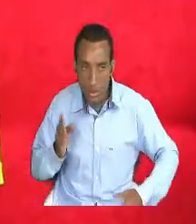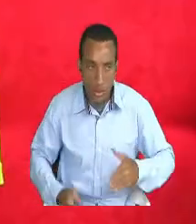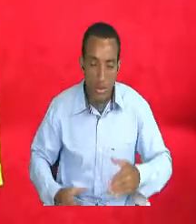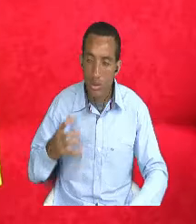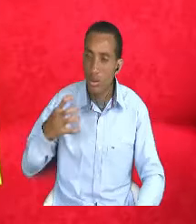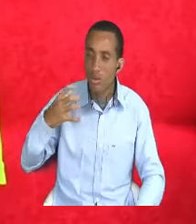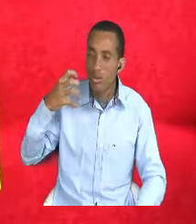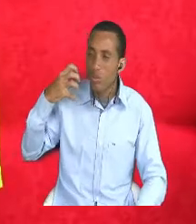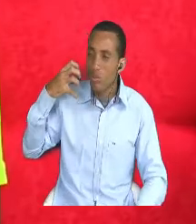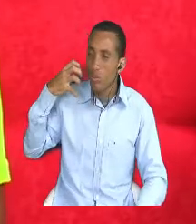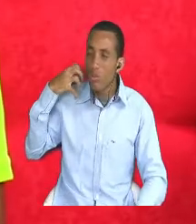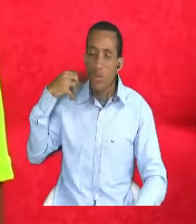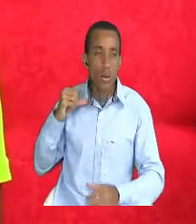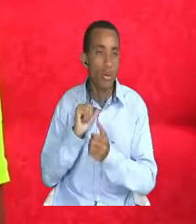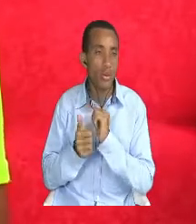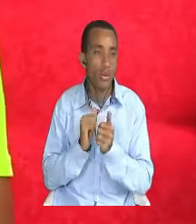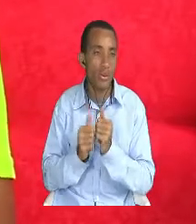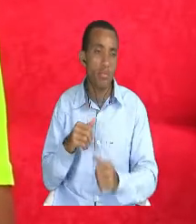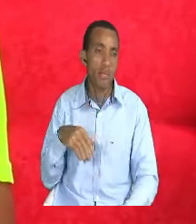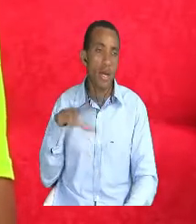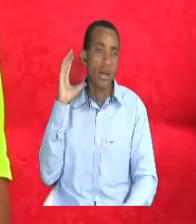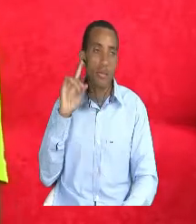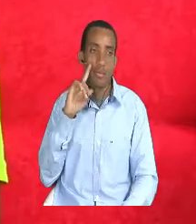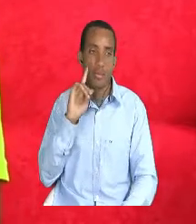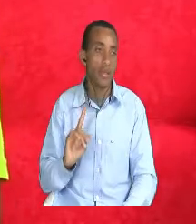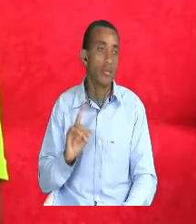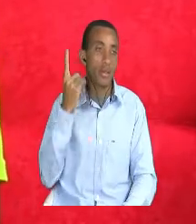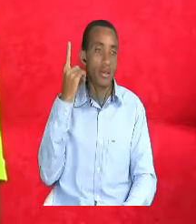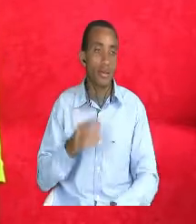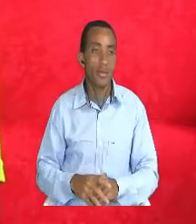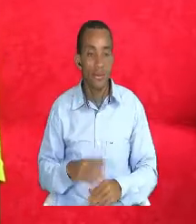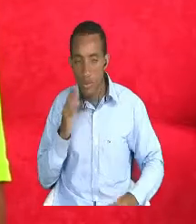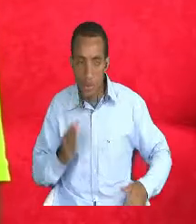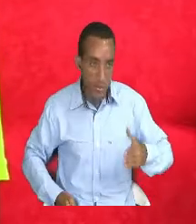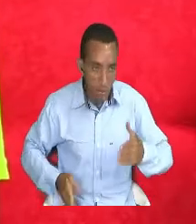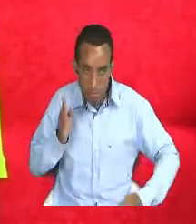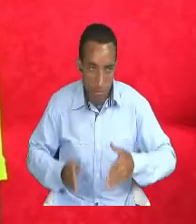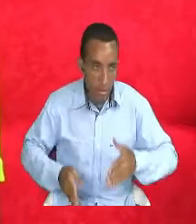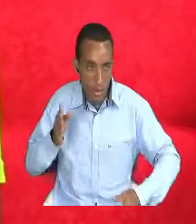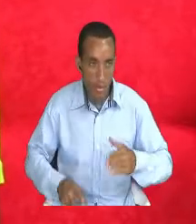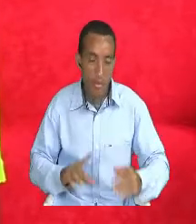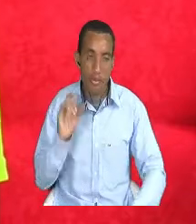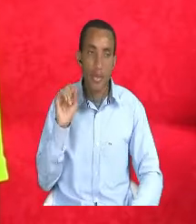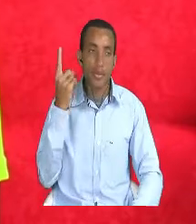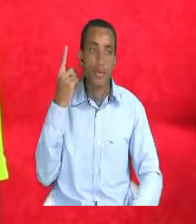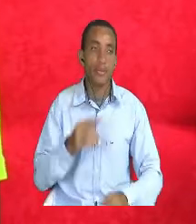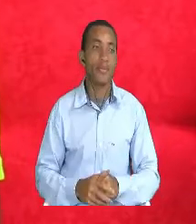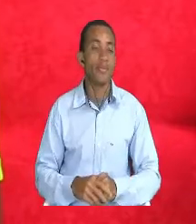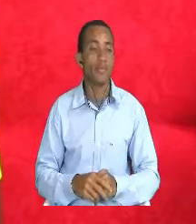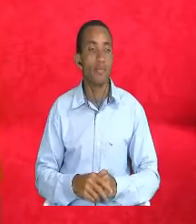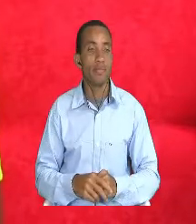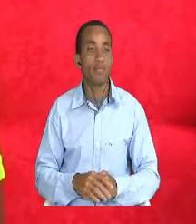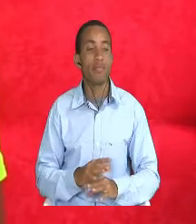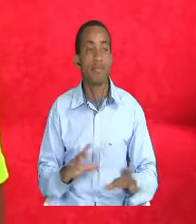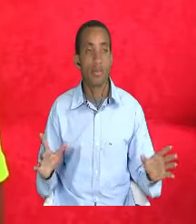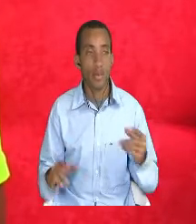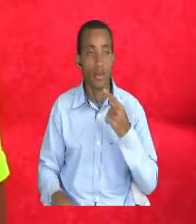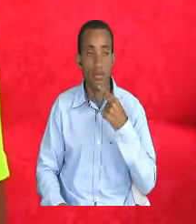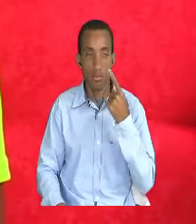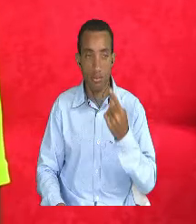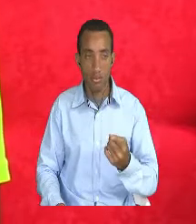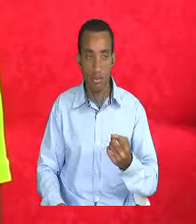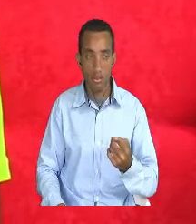que tiene la humanidad. Es el primer deporte con el que se hizo las primeras olimpiadas. Y el atletismo, como ya le venía diciendo,